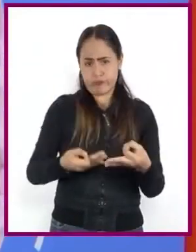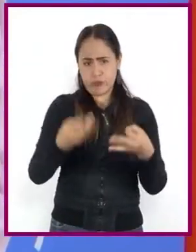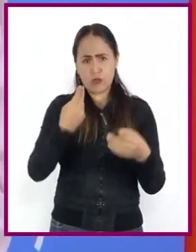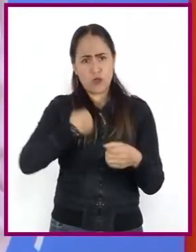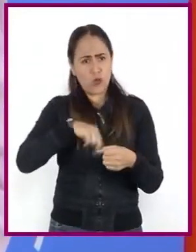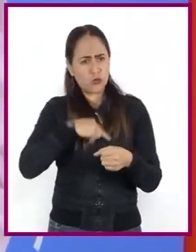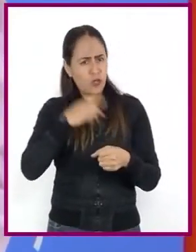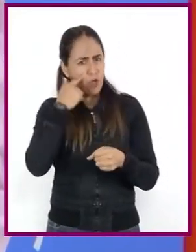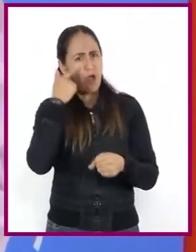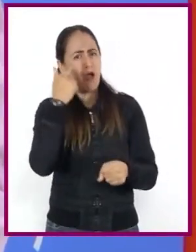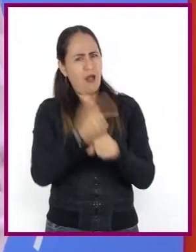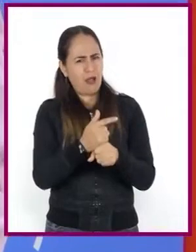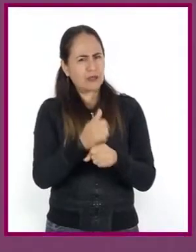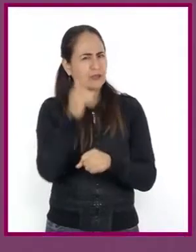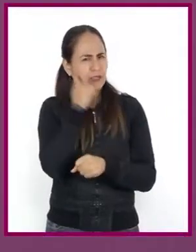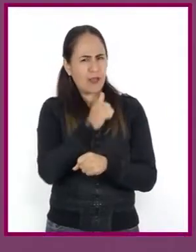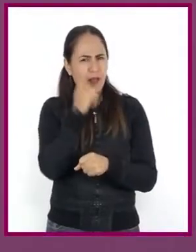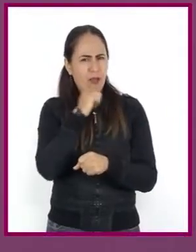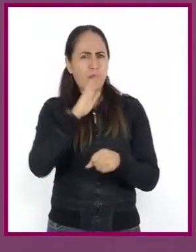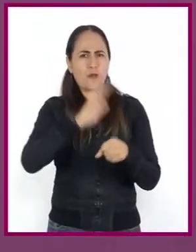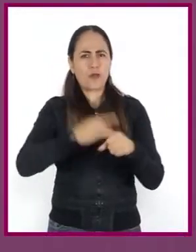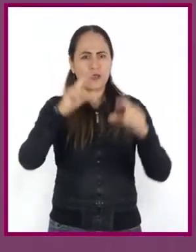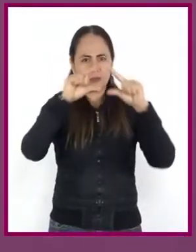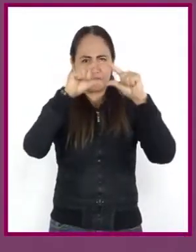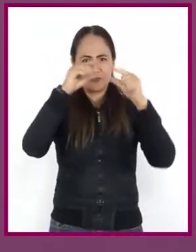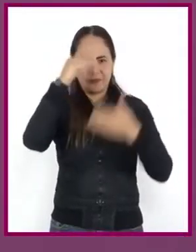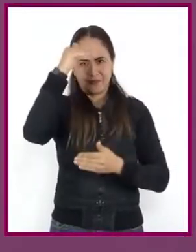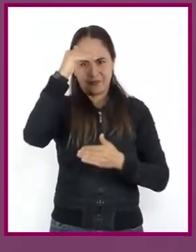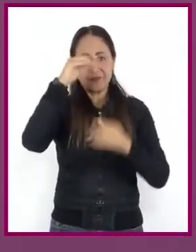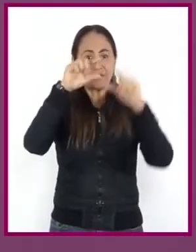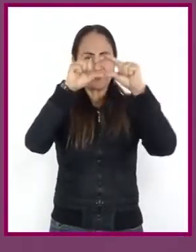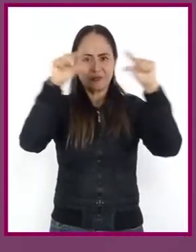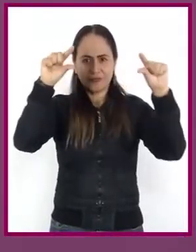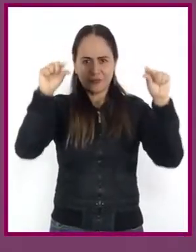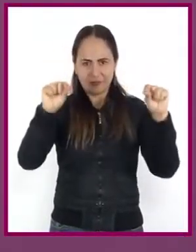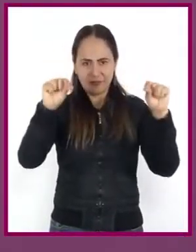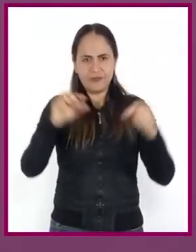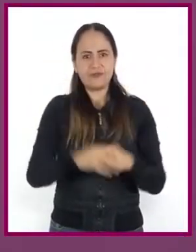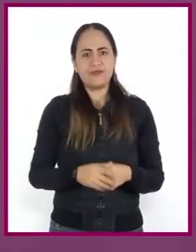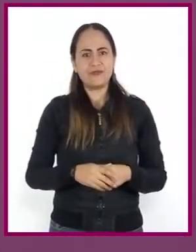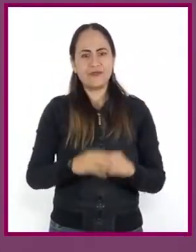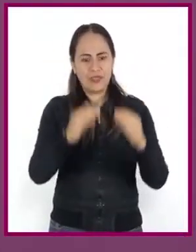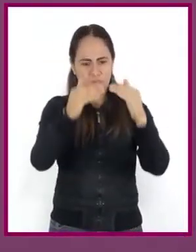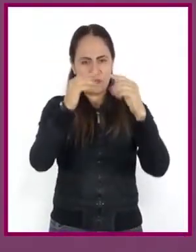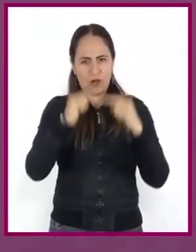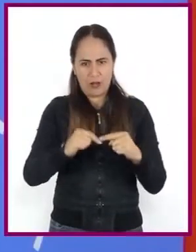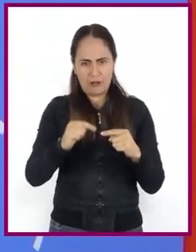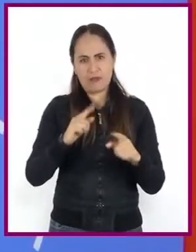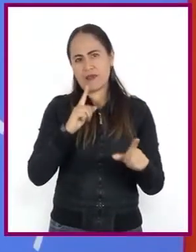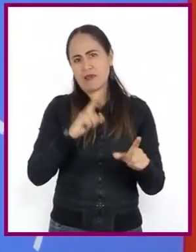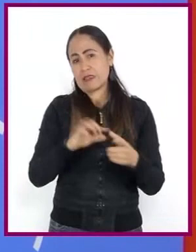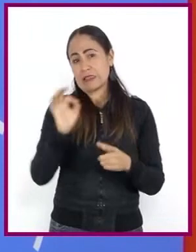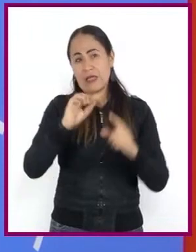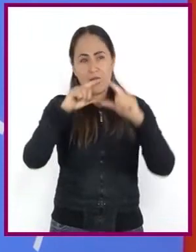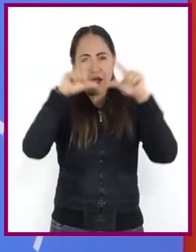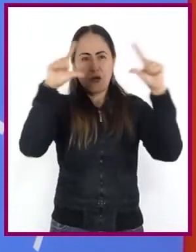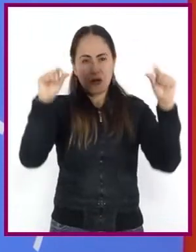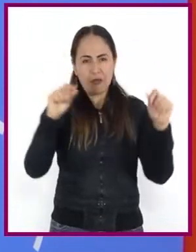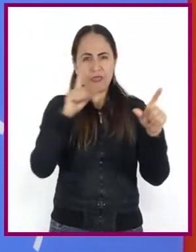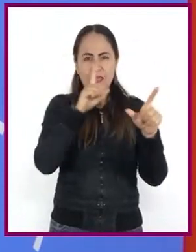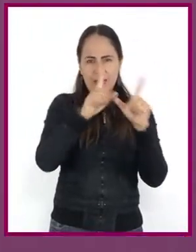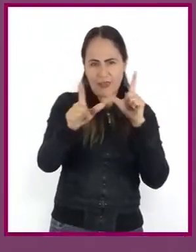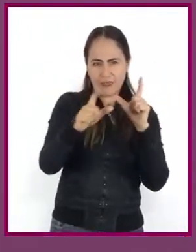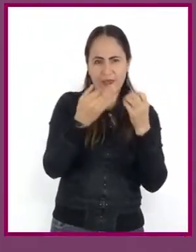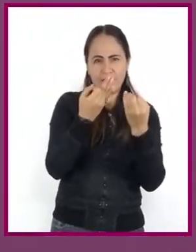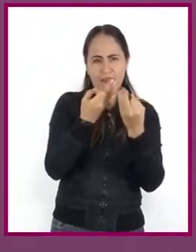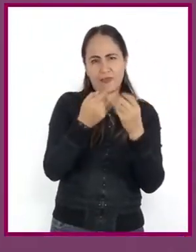detectaremos porque se presentará en la parte superior y se diferenciará ya sea por el tamaño de letra, si